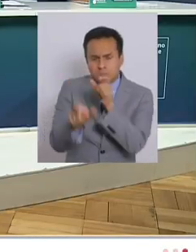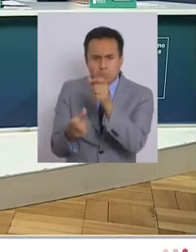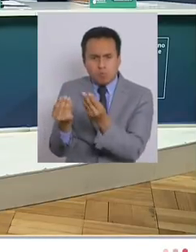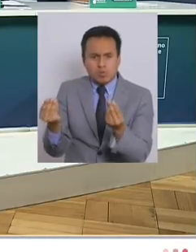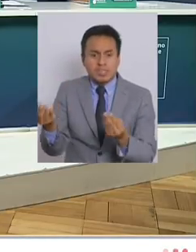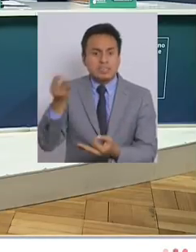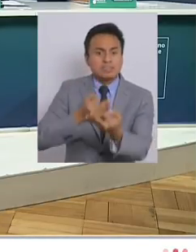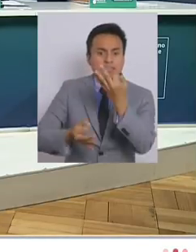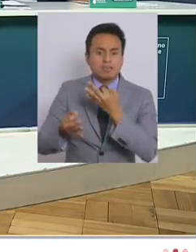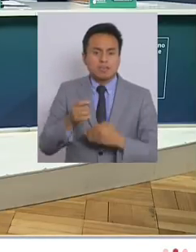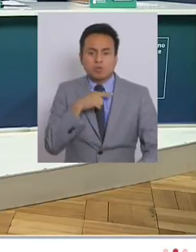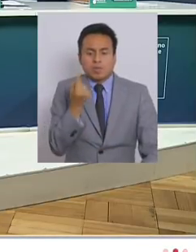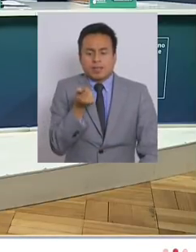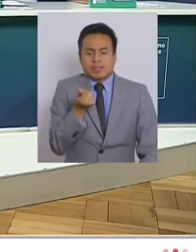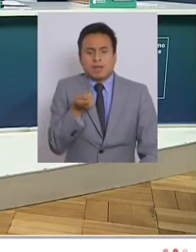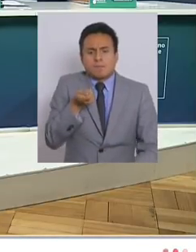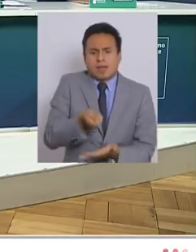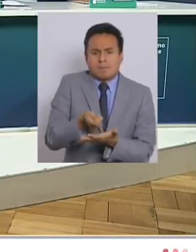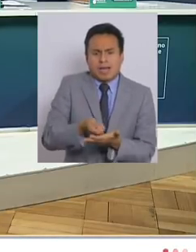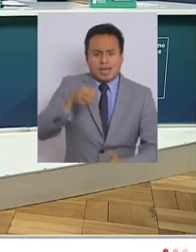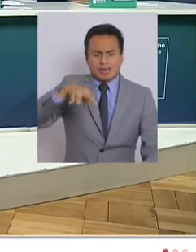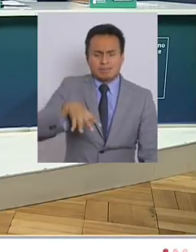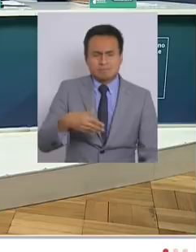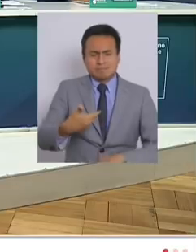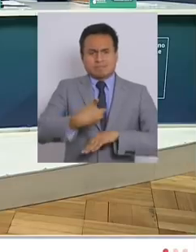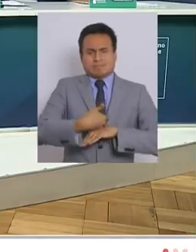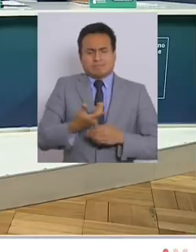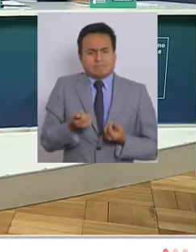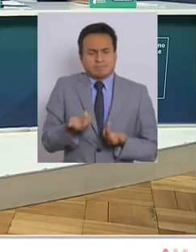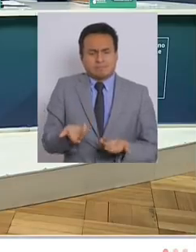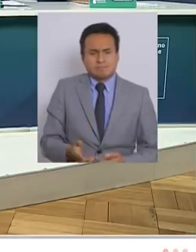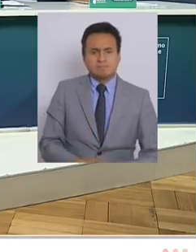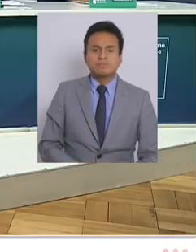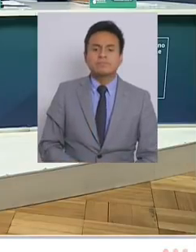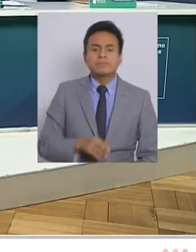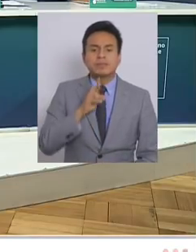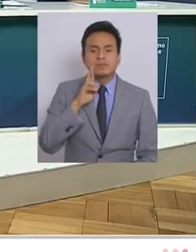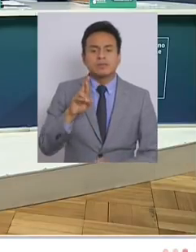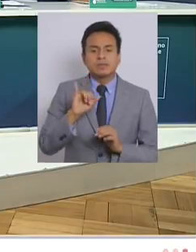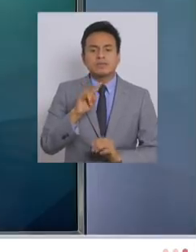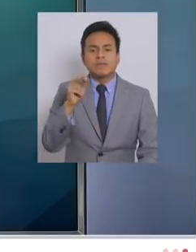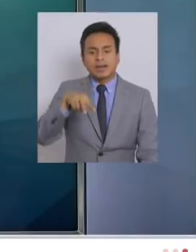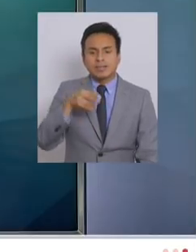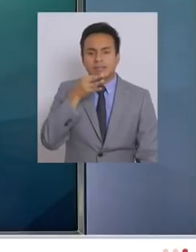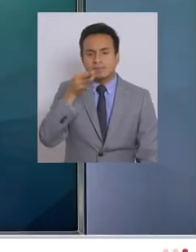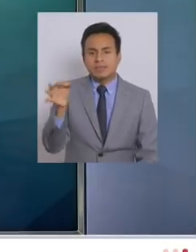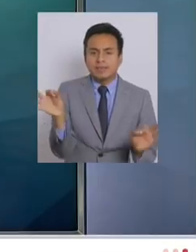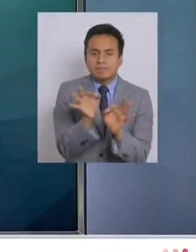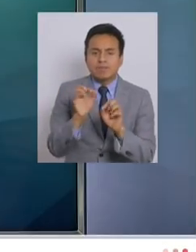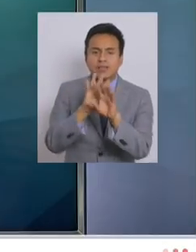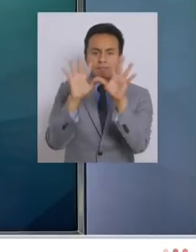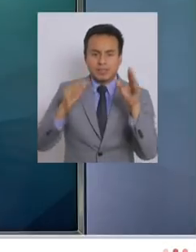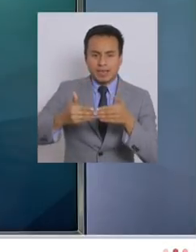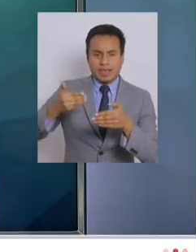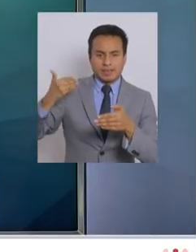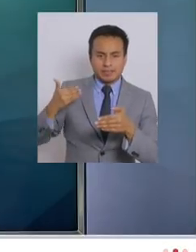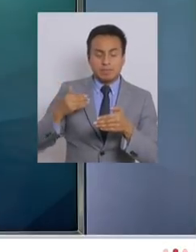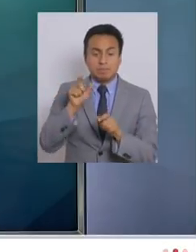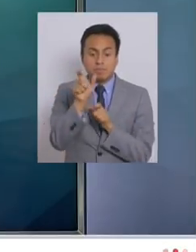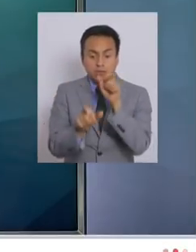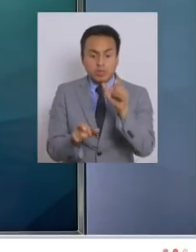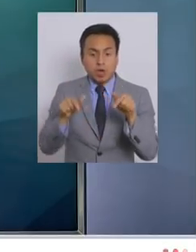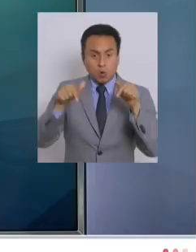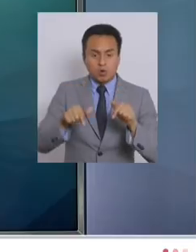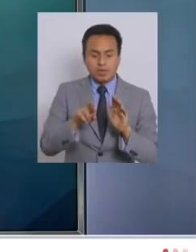dicen que no tienen plata para pagar esto que se les está pidiendo y van tal como explicamos muy claramente las personas hoy día